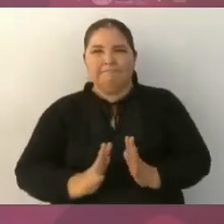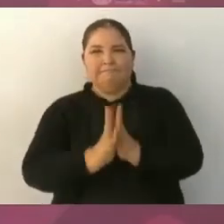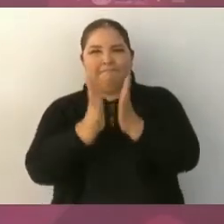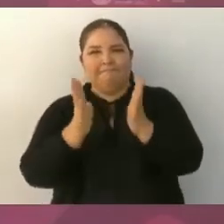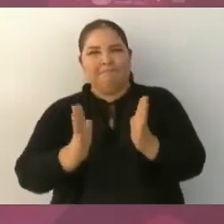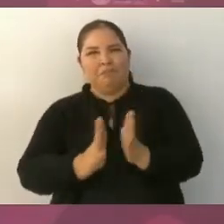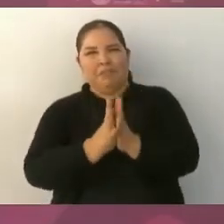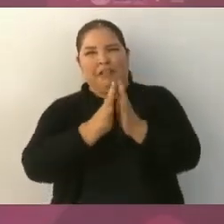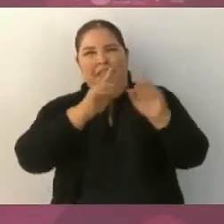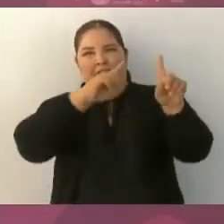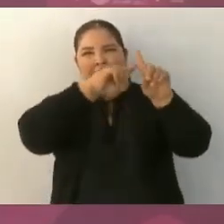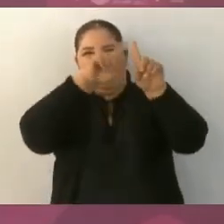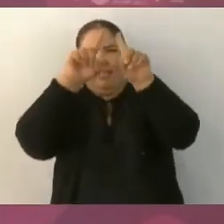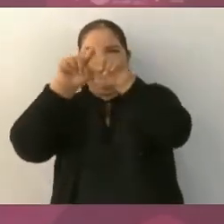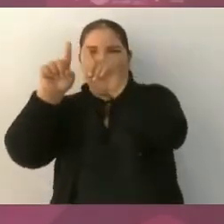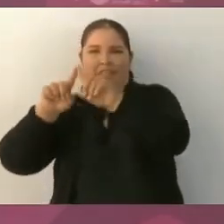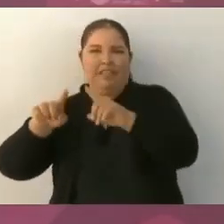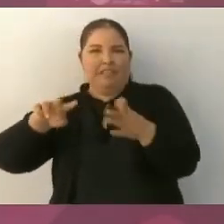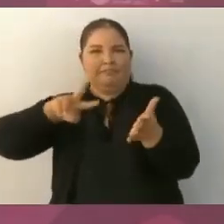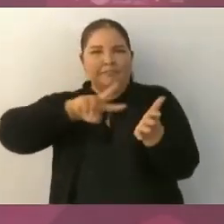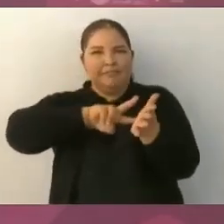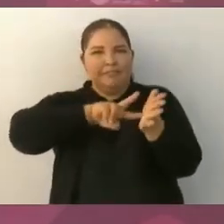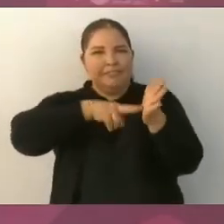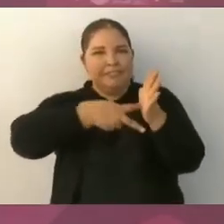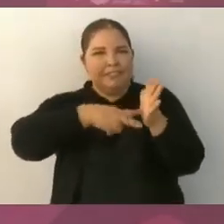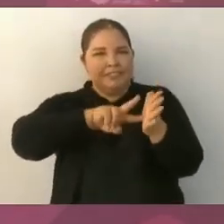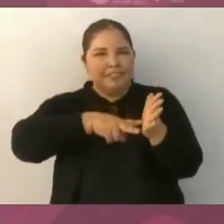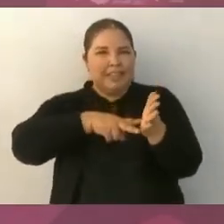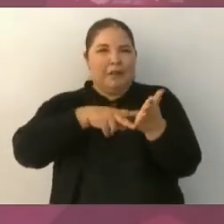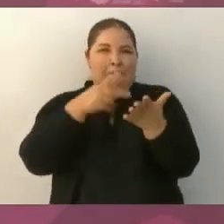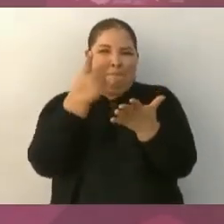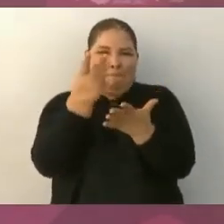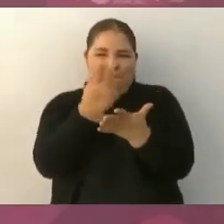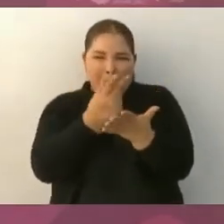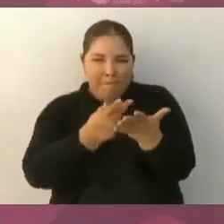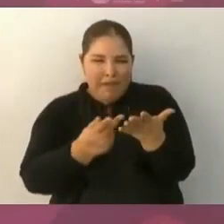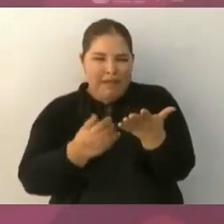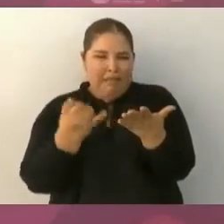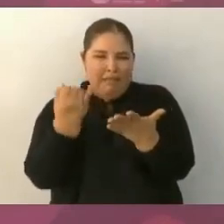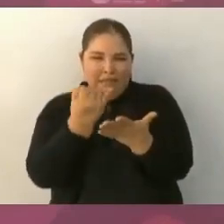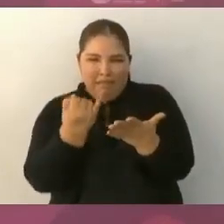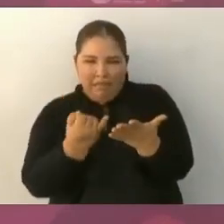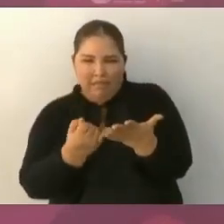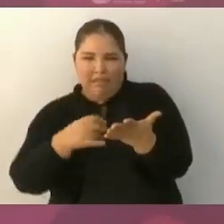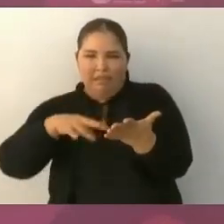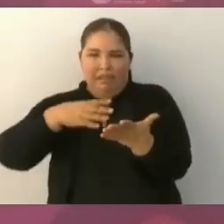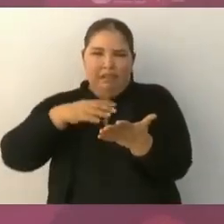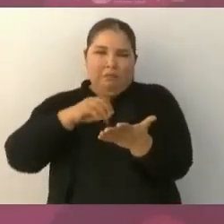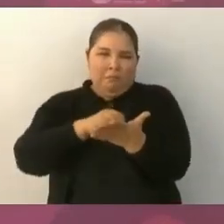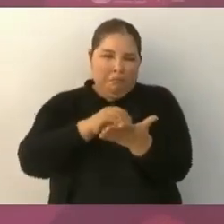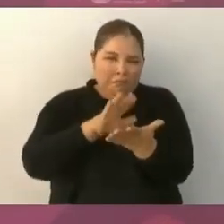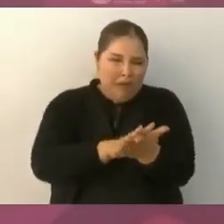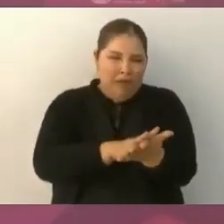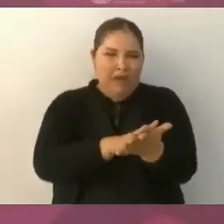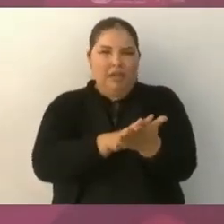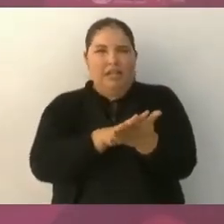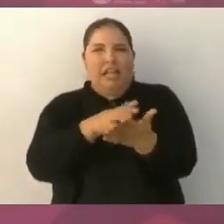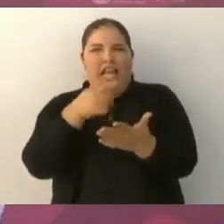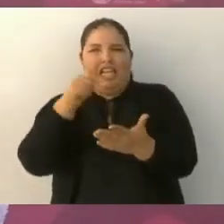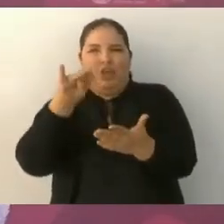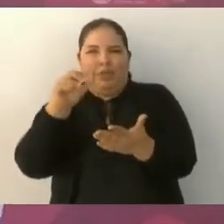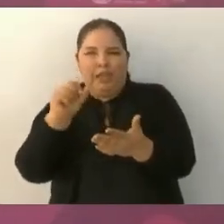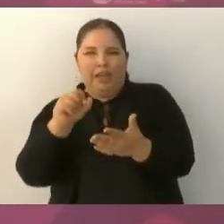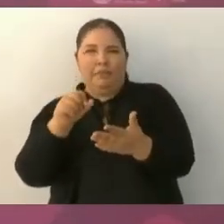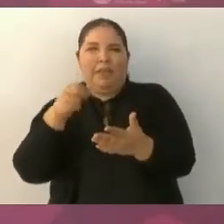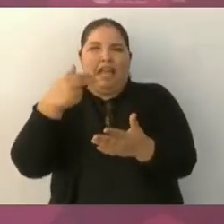muchas disciplinas de la ingeniería: planeación, programación, sistemas, geología, geotecnia, hidráulica,